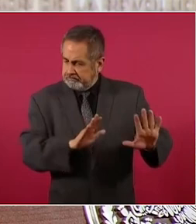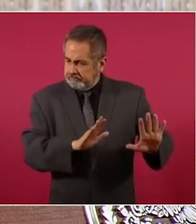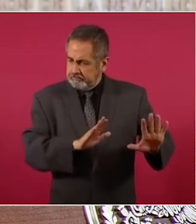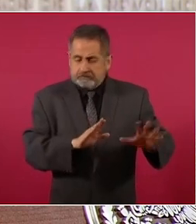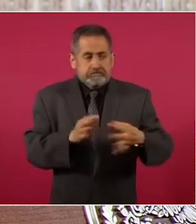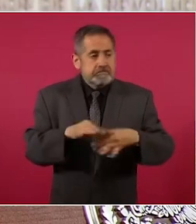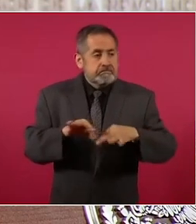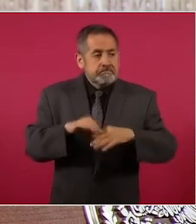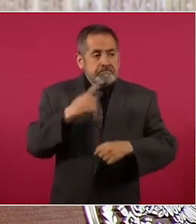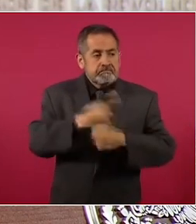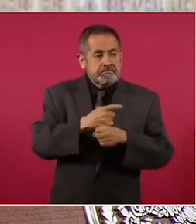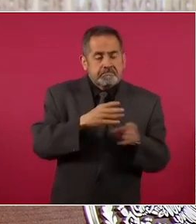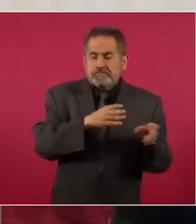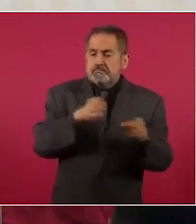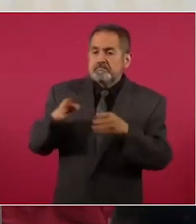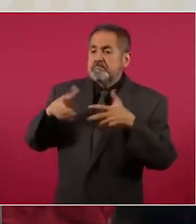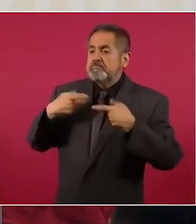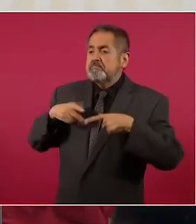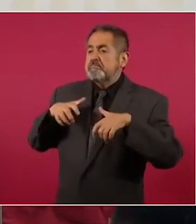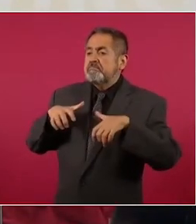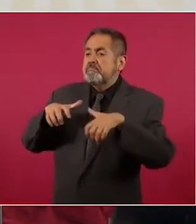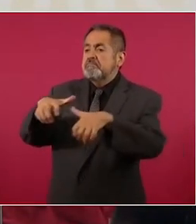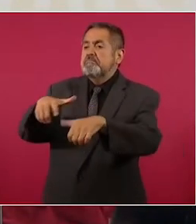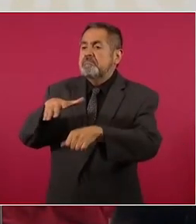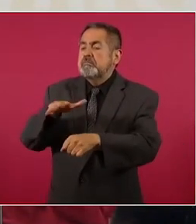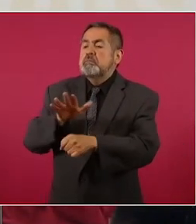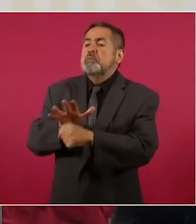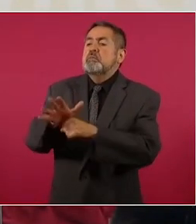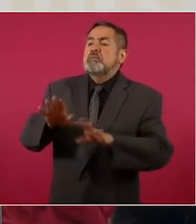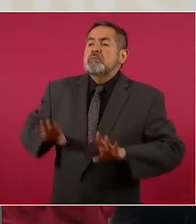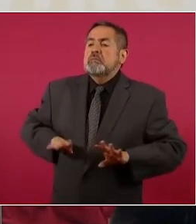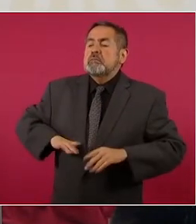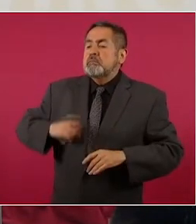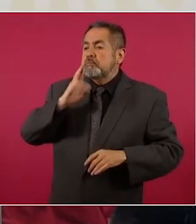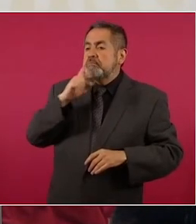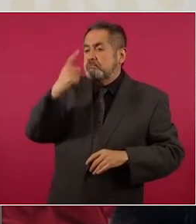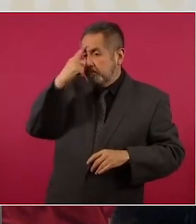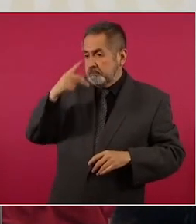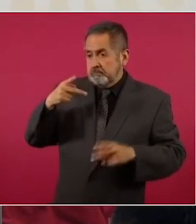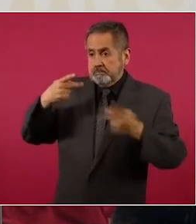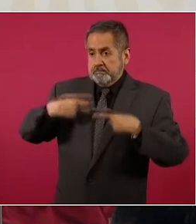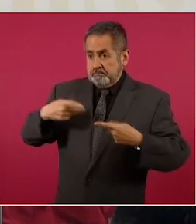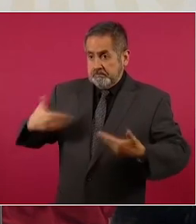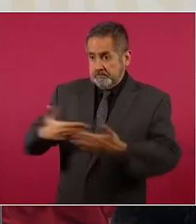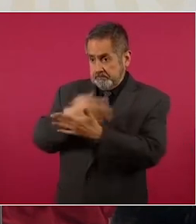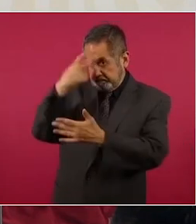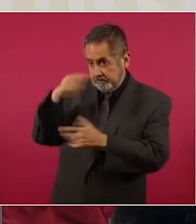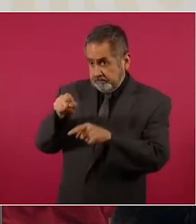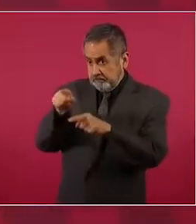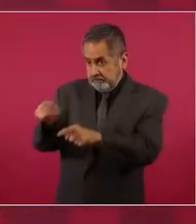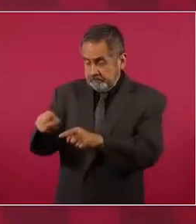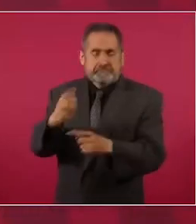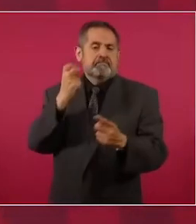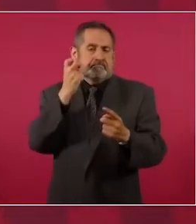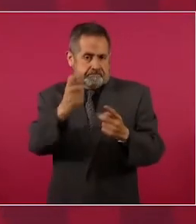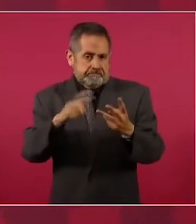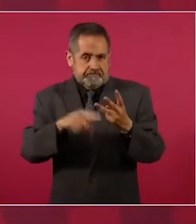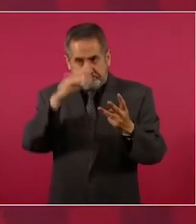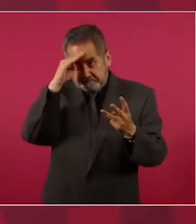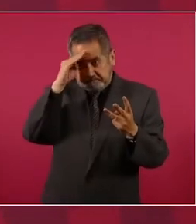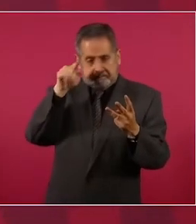el interés público, el interés de los mexicanos,